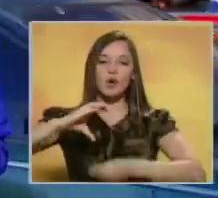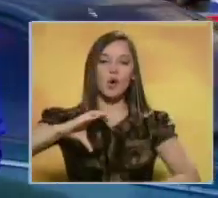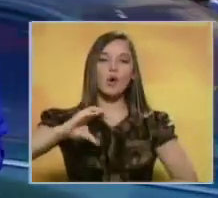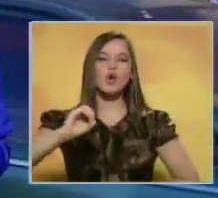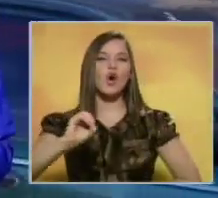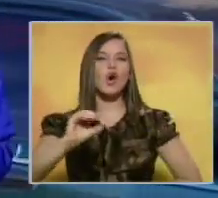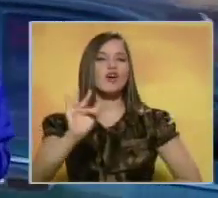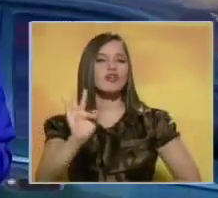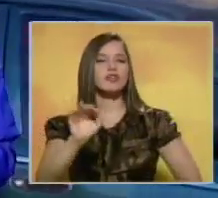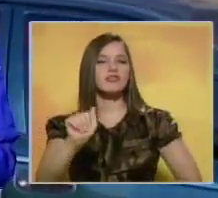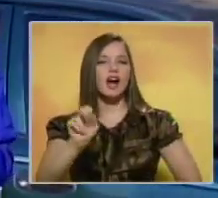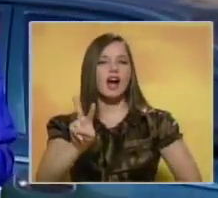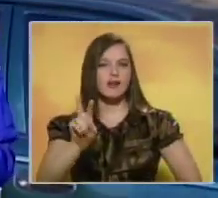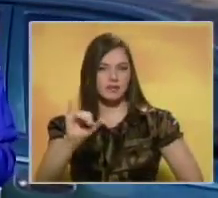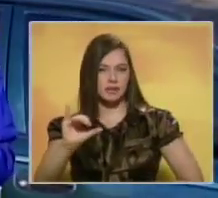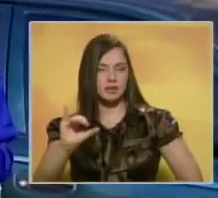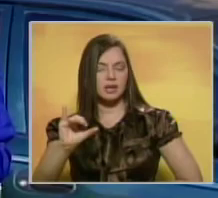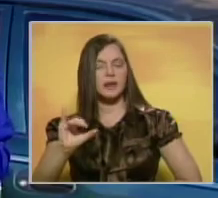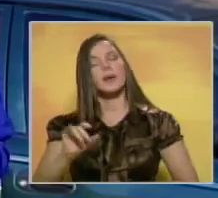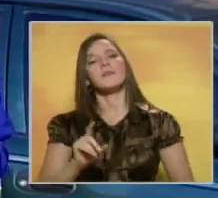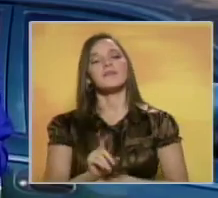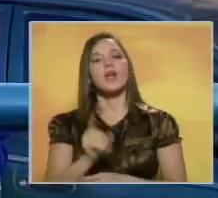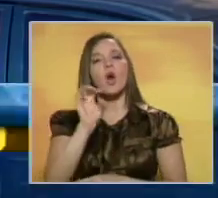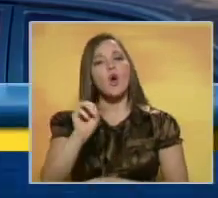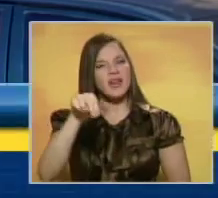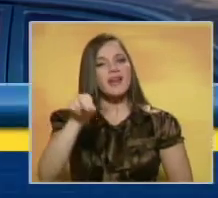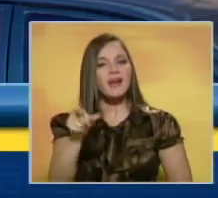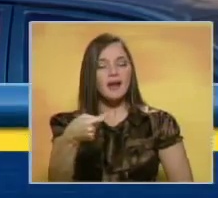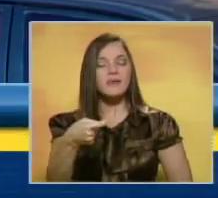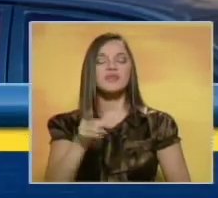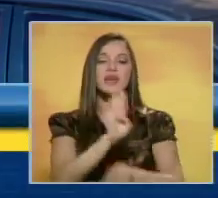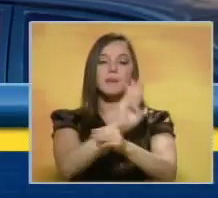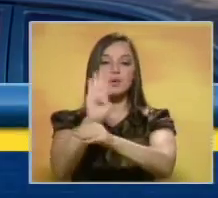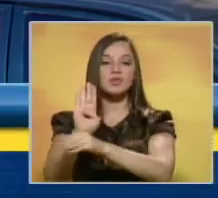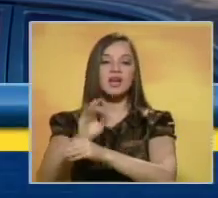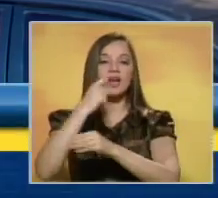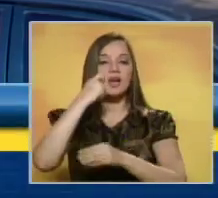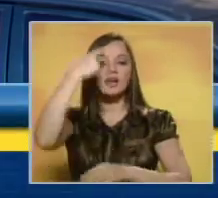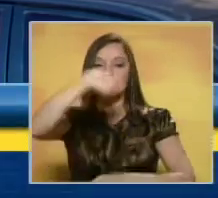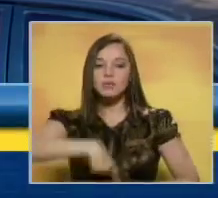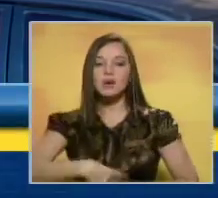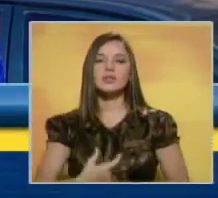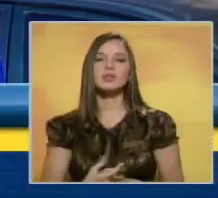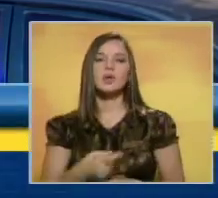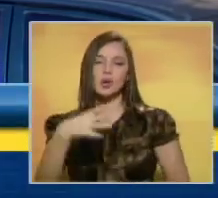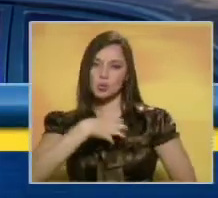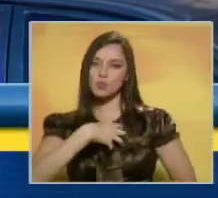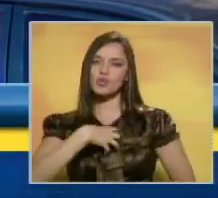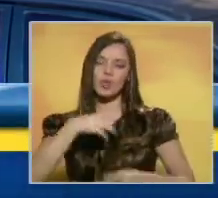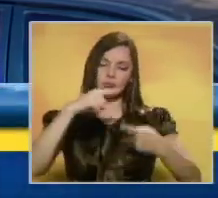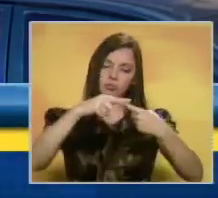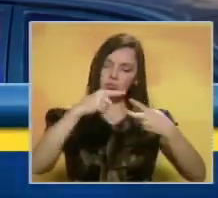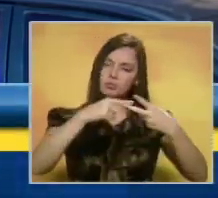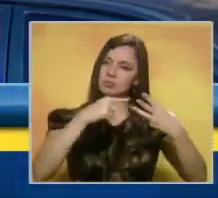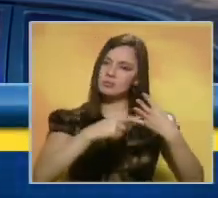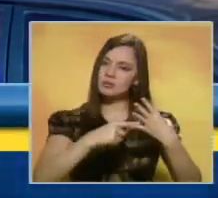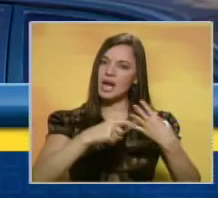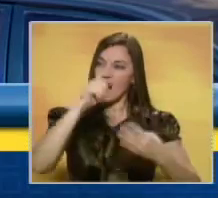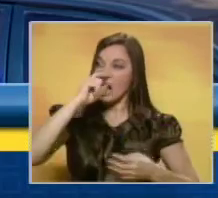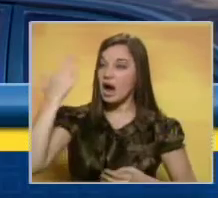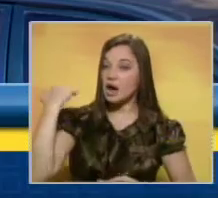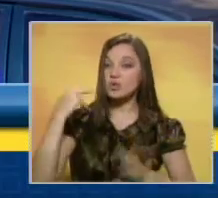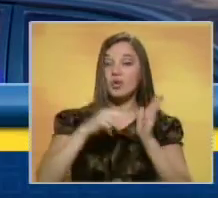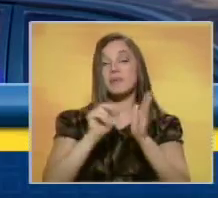esta organización no gubernamental dedicada a la promoción y protección de los derechos humanos, lograron contabilizar en el año